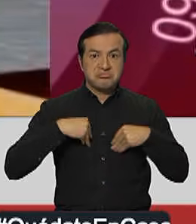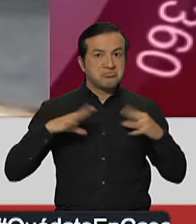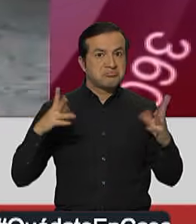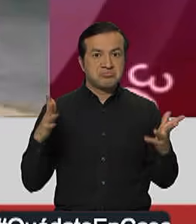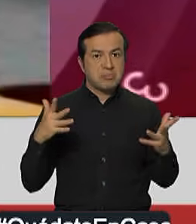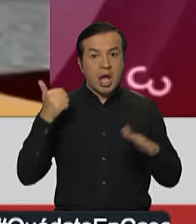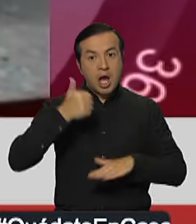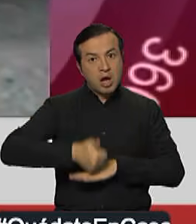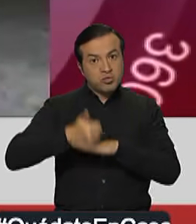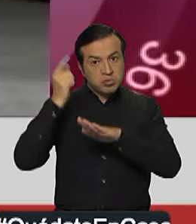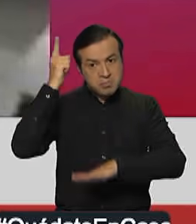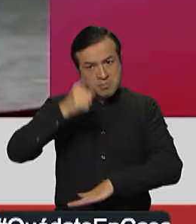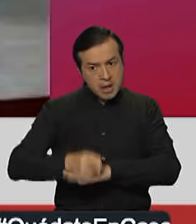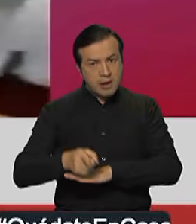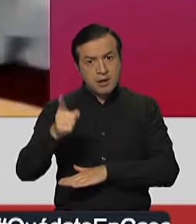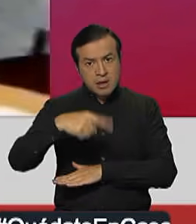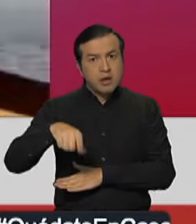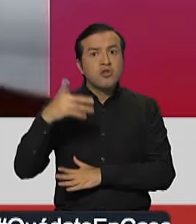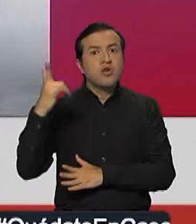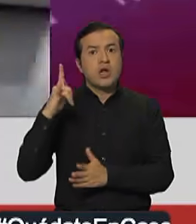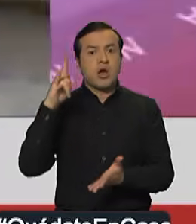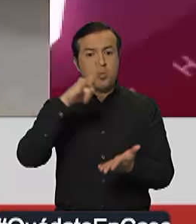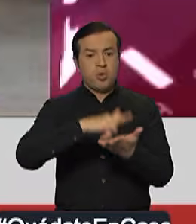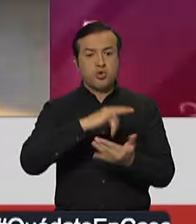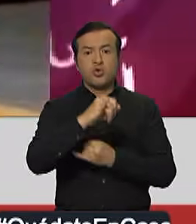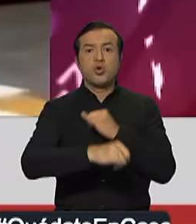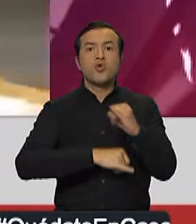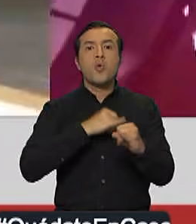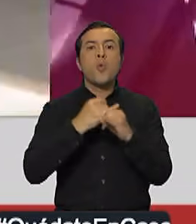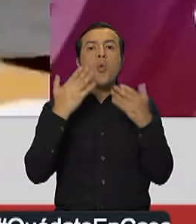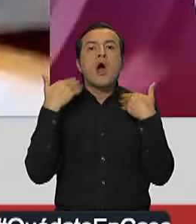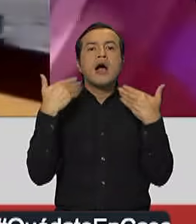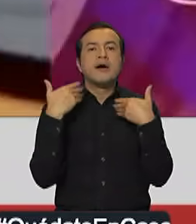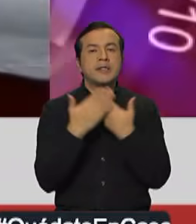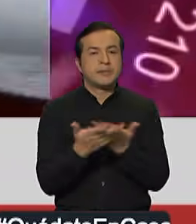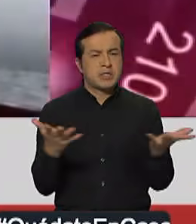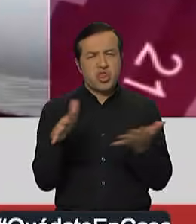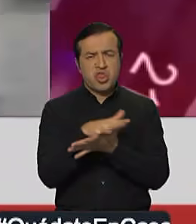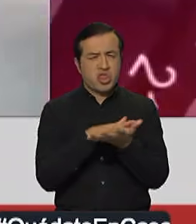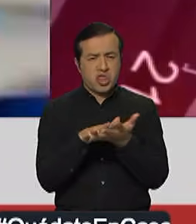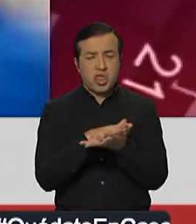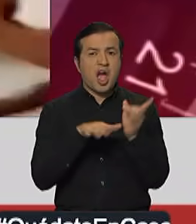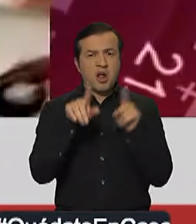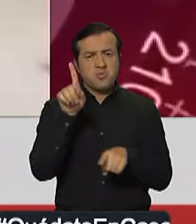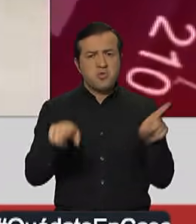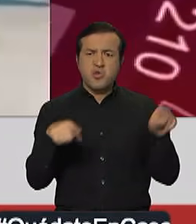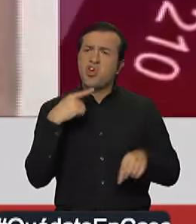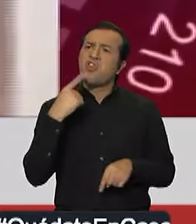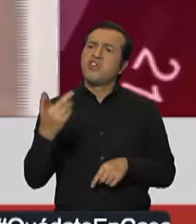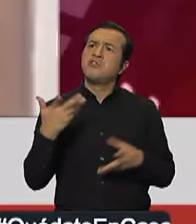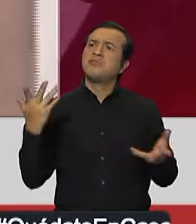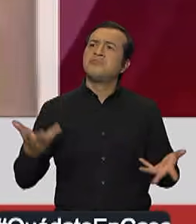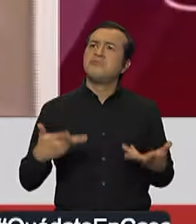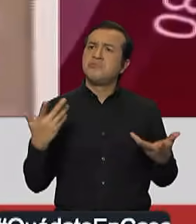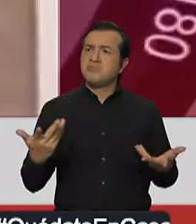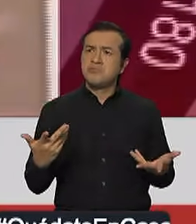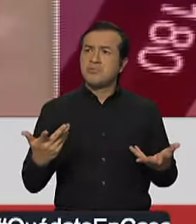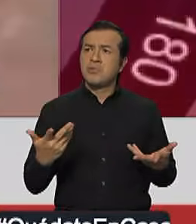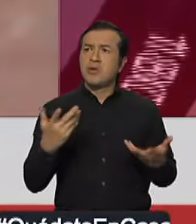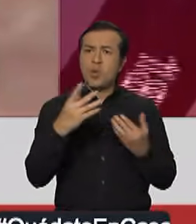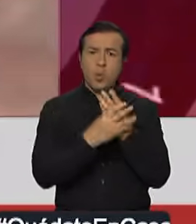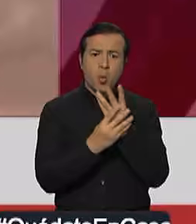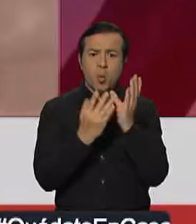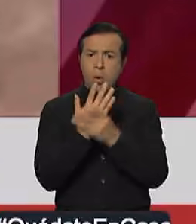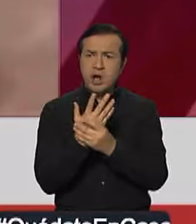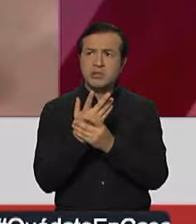las autoridades en el Aeropuerto Internacional José Joaquín de Olmedo. Algunos decían que era porque se usaban los mismos